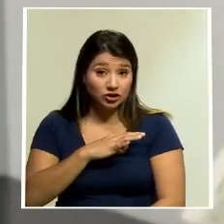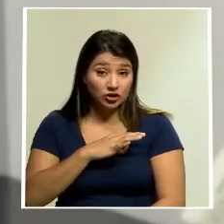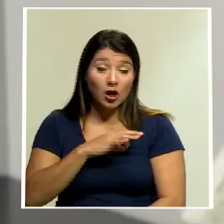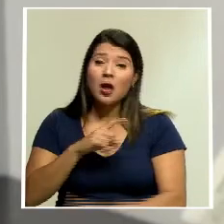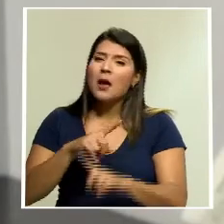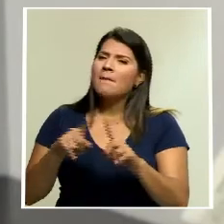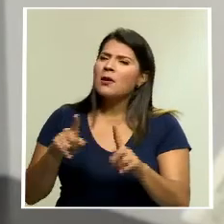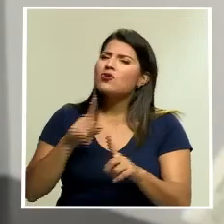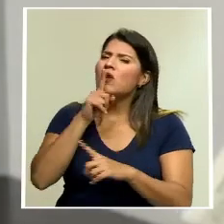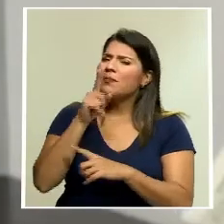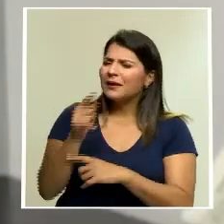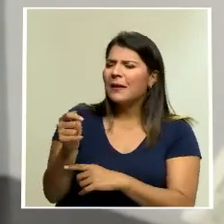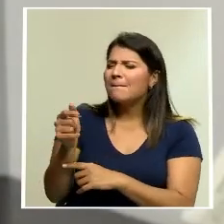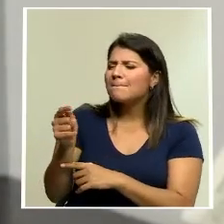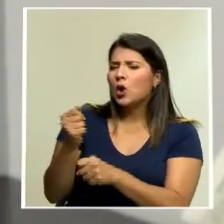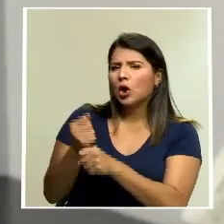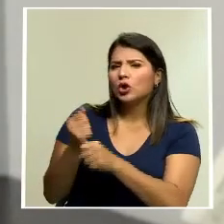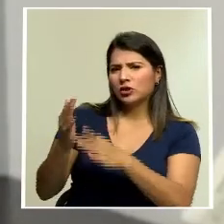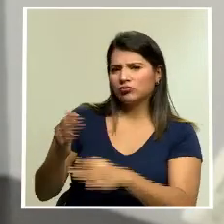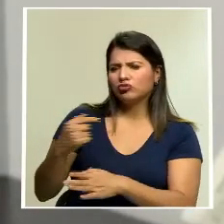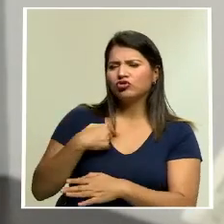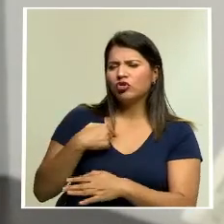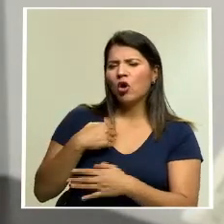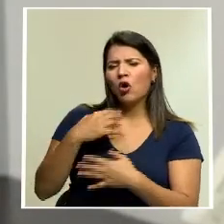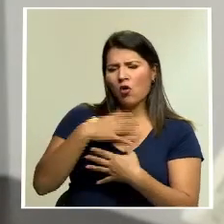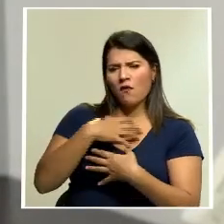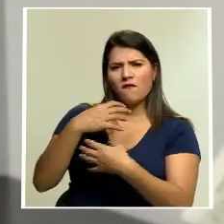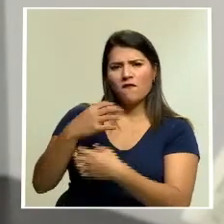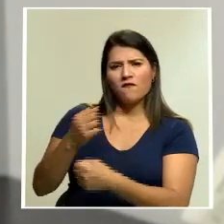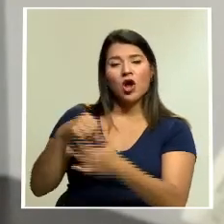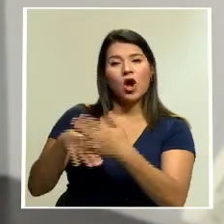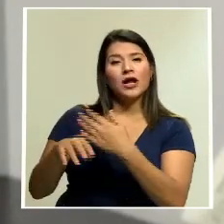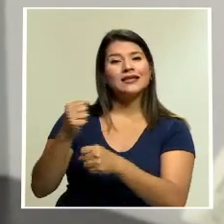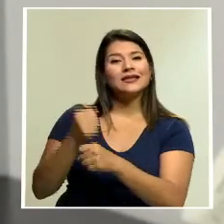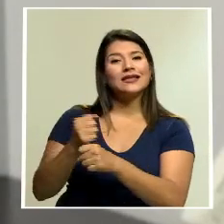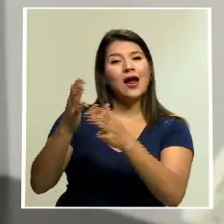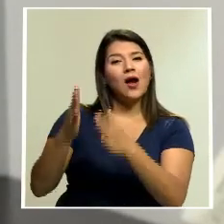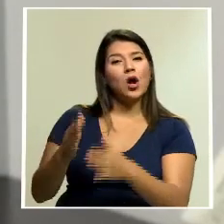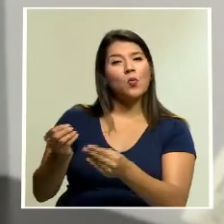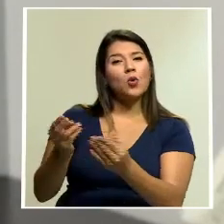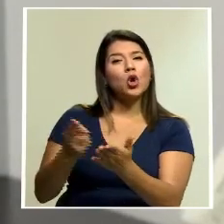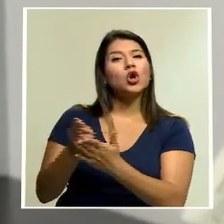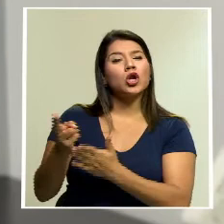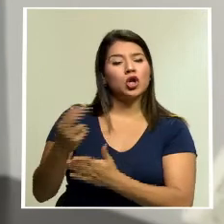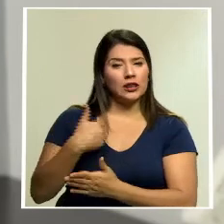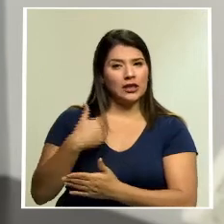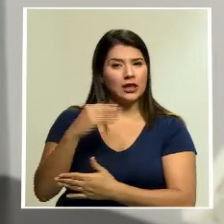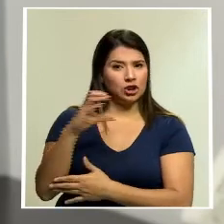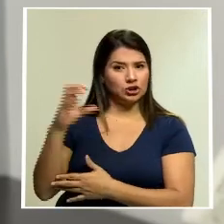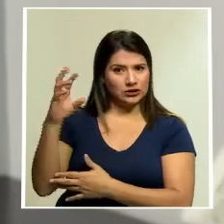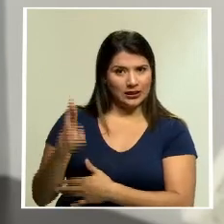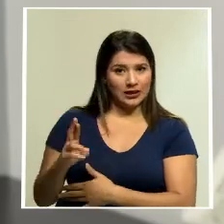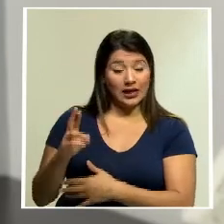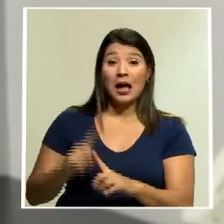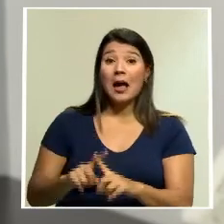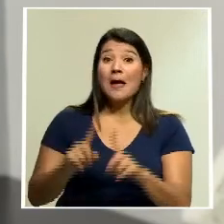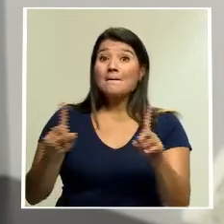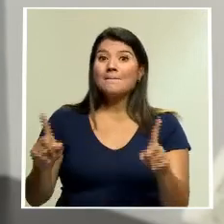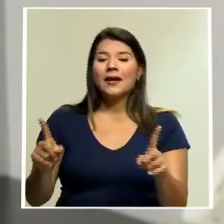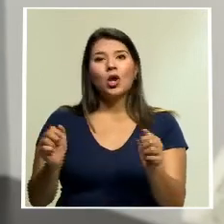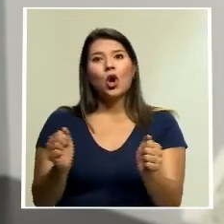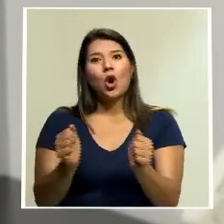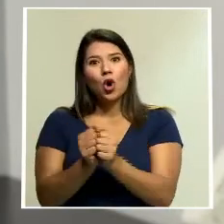menos, porque yo creo mucho en el funcionario público honesto, que los tenemos en todo el país. Pero entonces, a través de